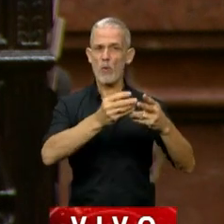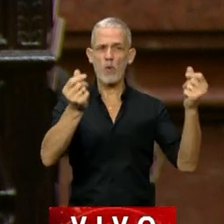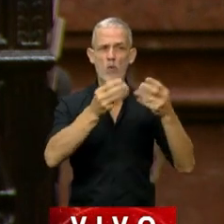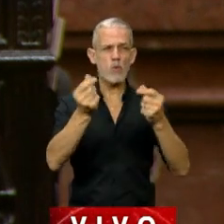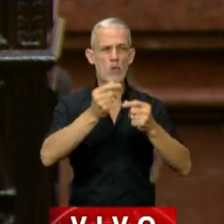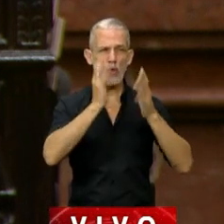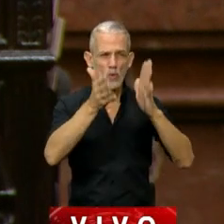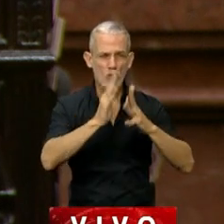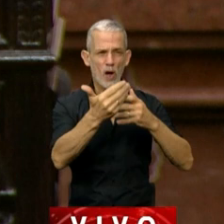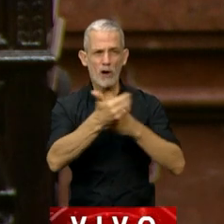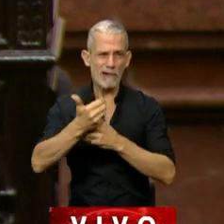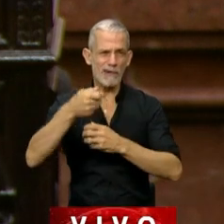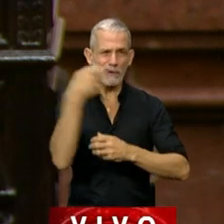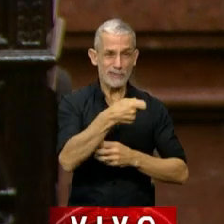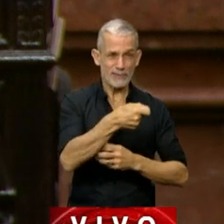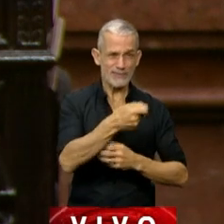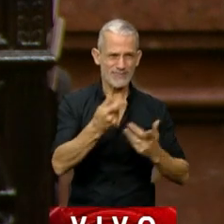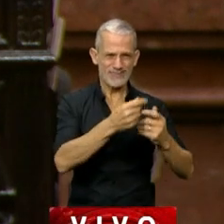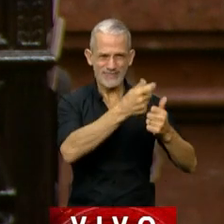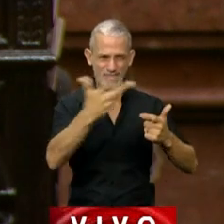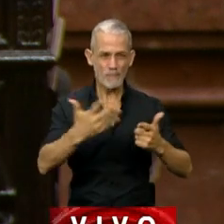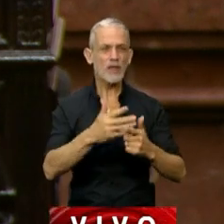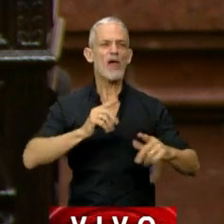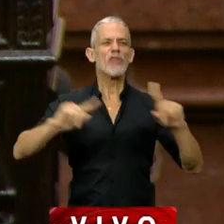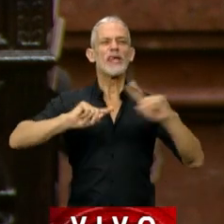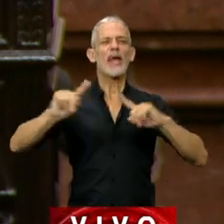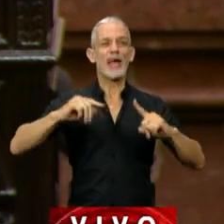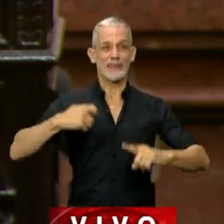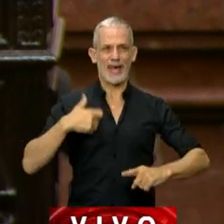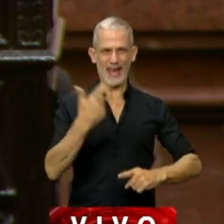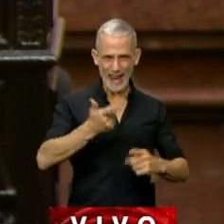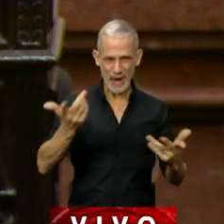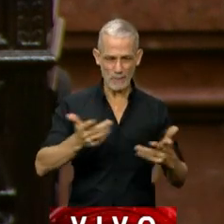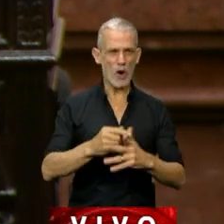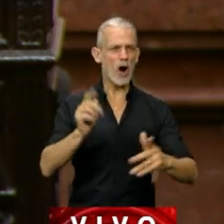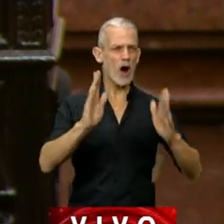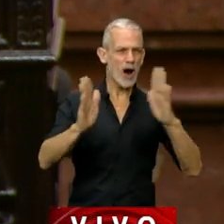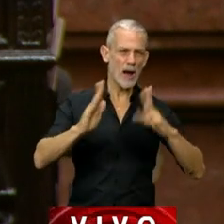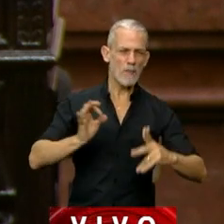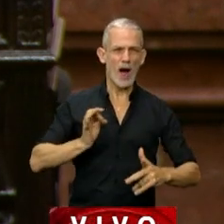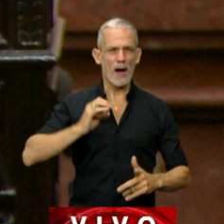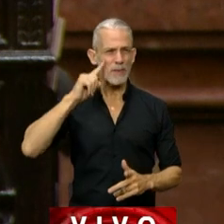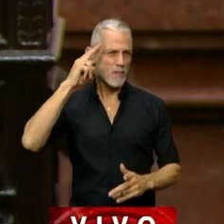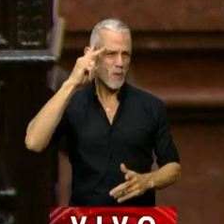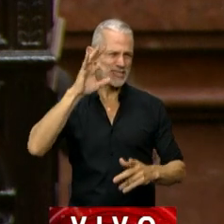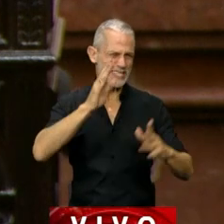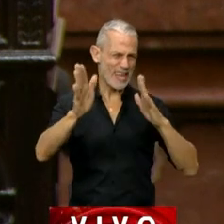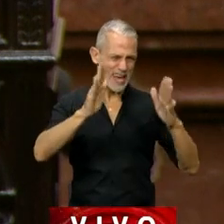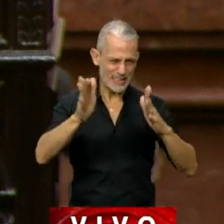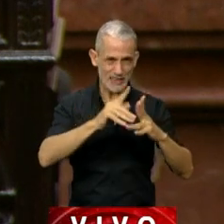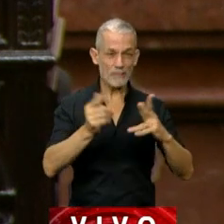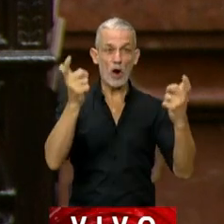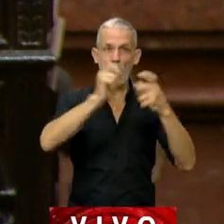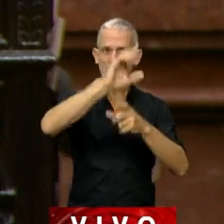desaparecidos, torturados, asesinados, eran dirigentes gremiales en la década del 70, integraban las